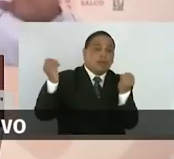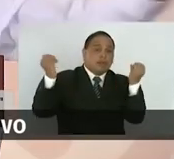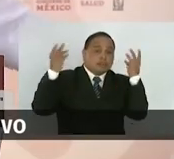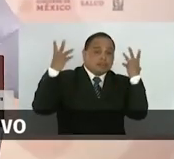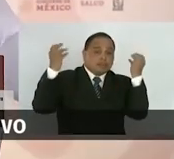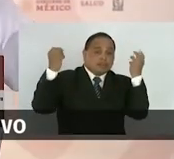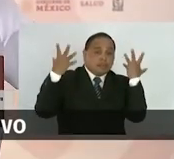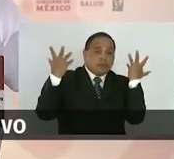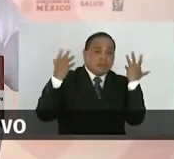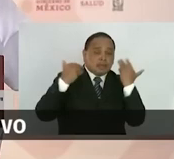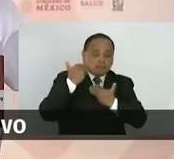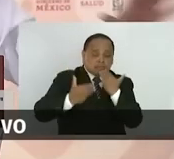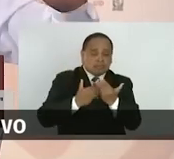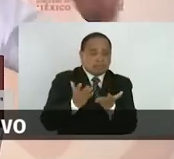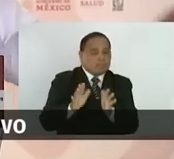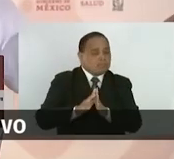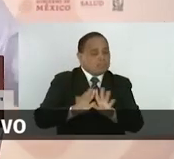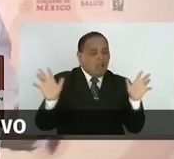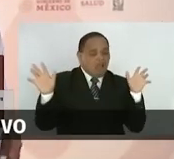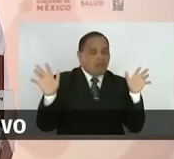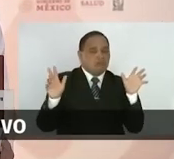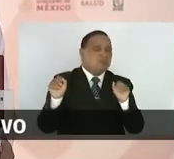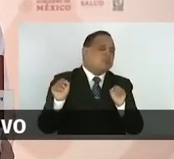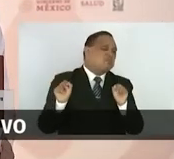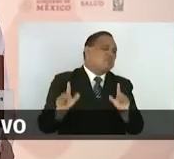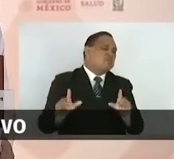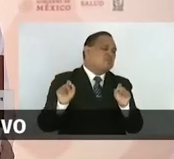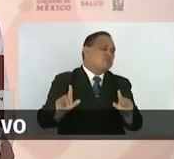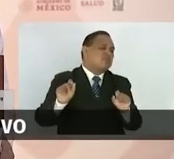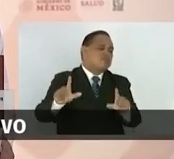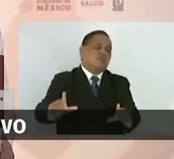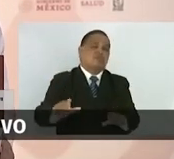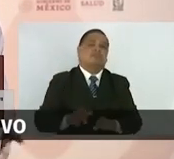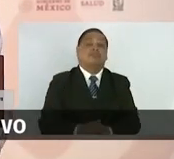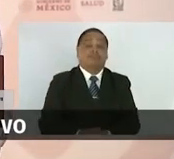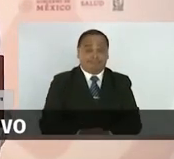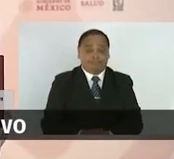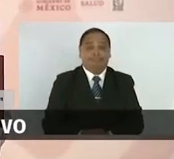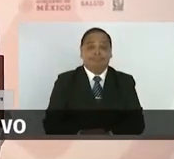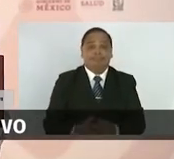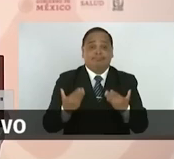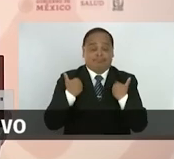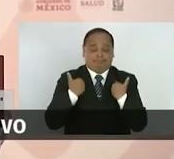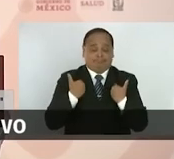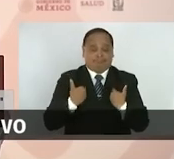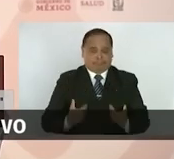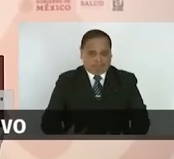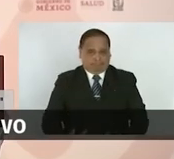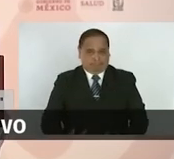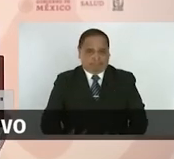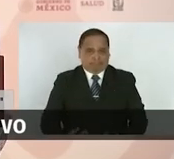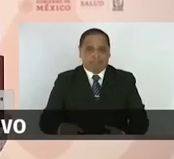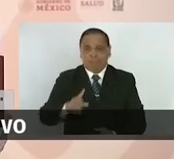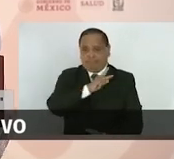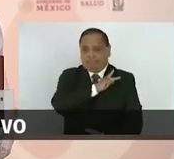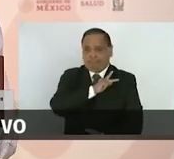un país que con sus gobiernos y sus diferentes, bueno, cuestiones internas, ha sido un